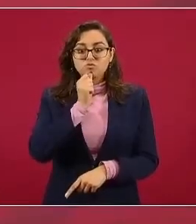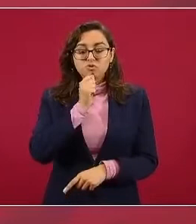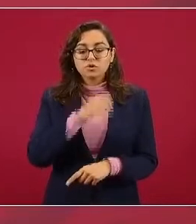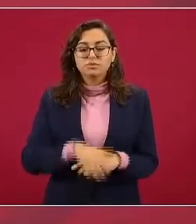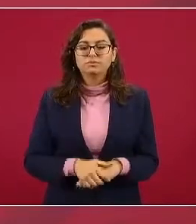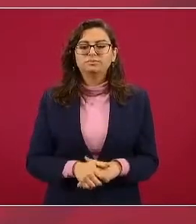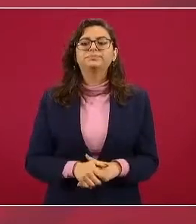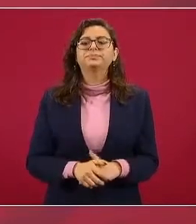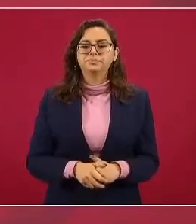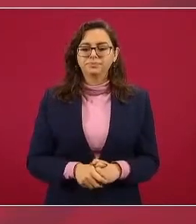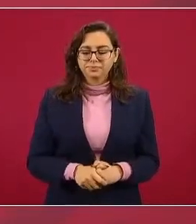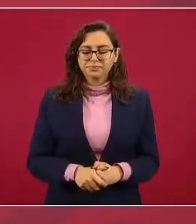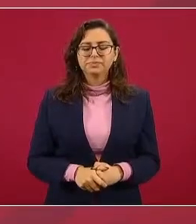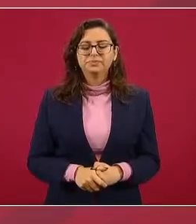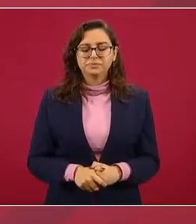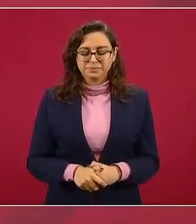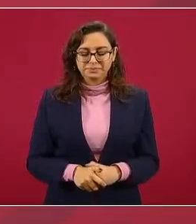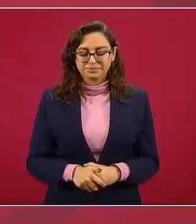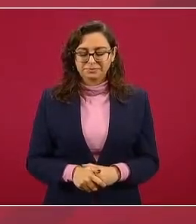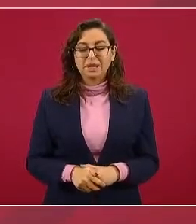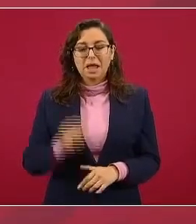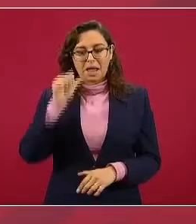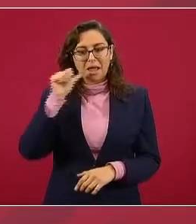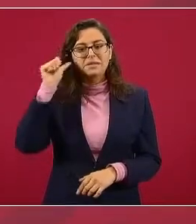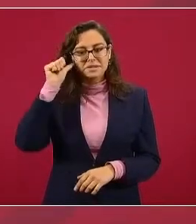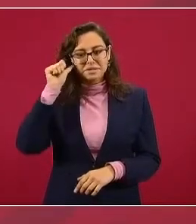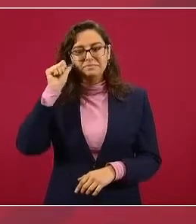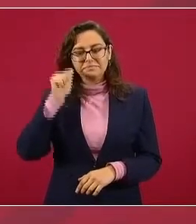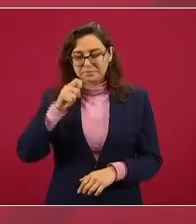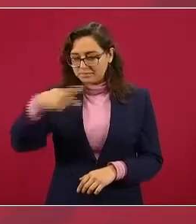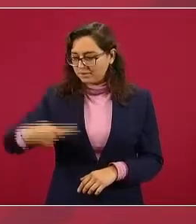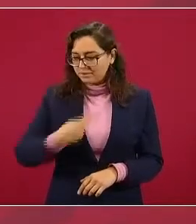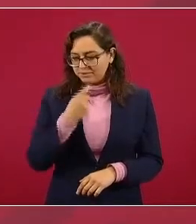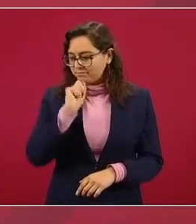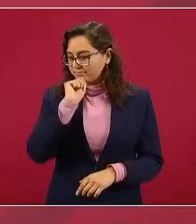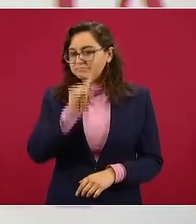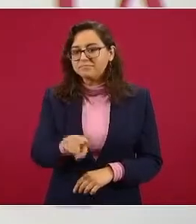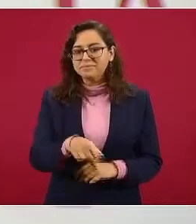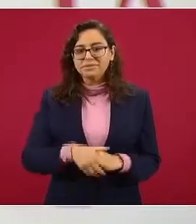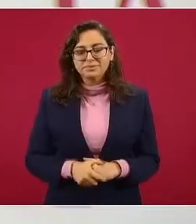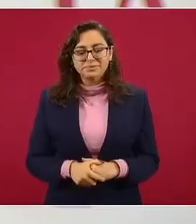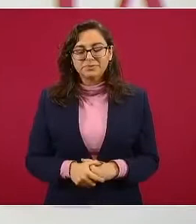también desde ayer. A ver, yo nunca he